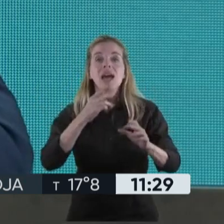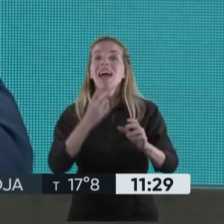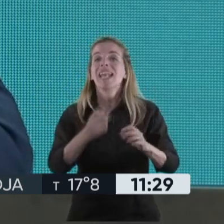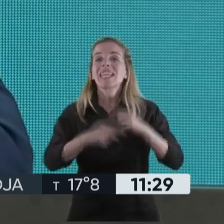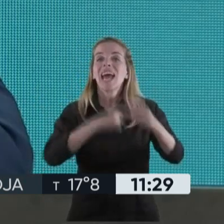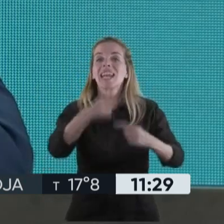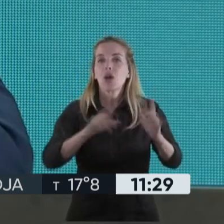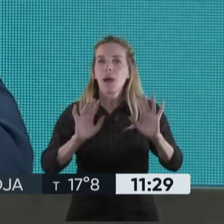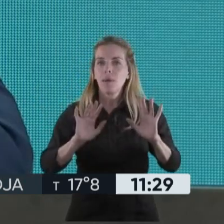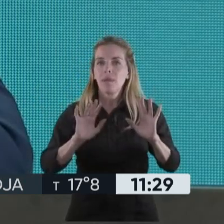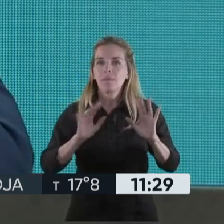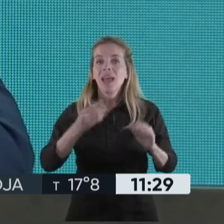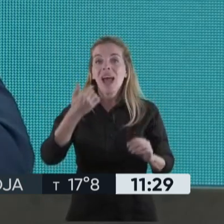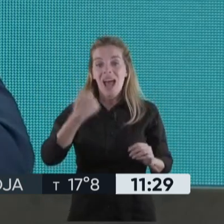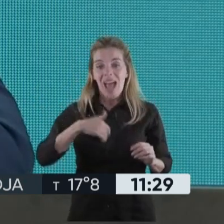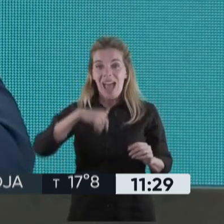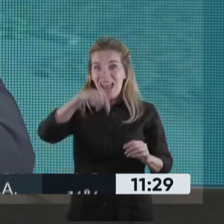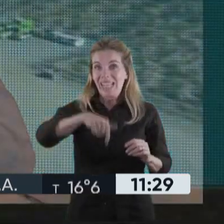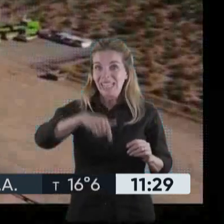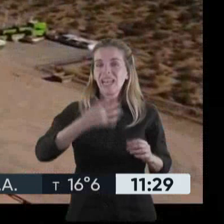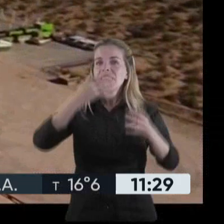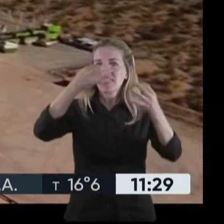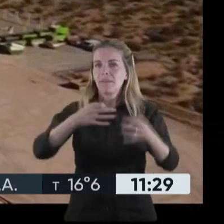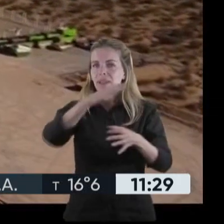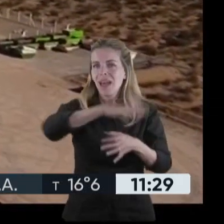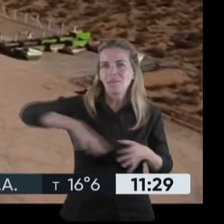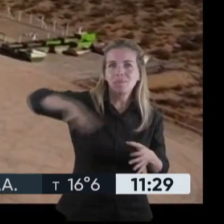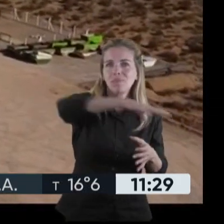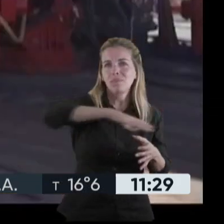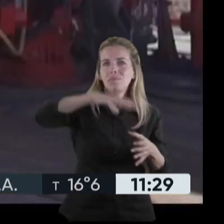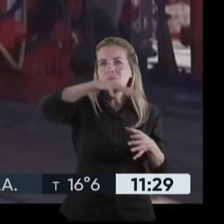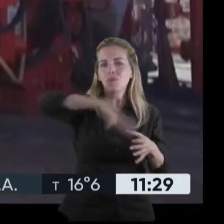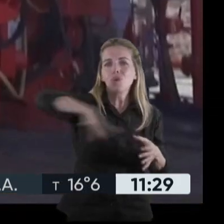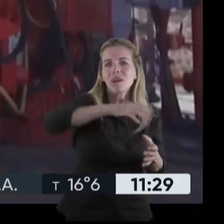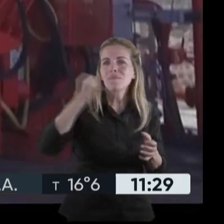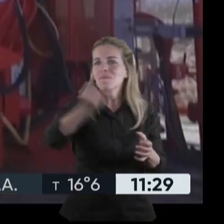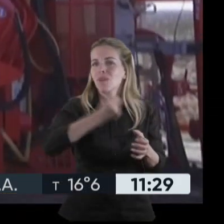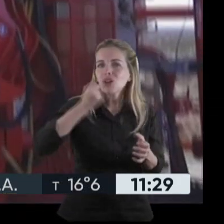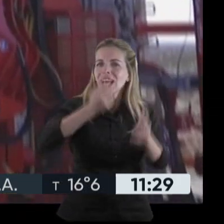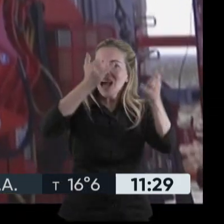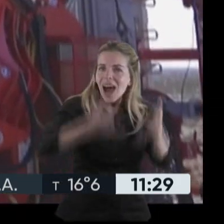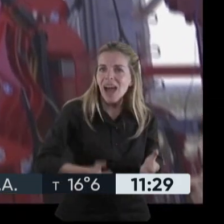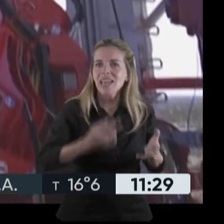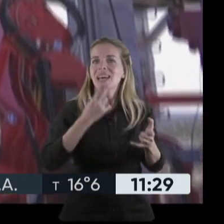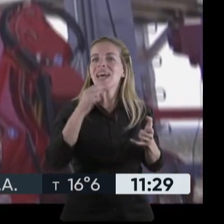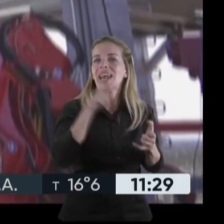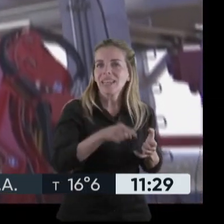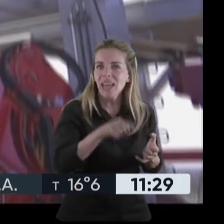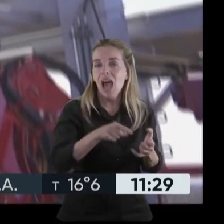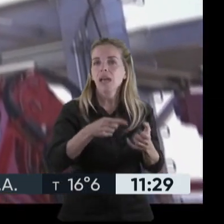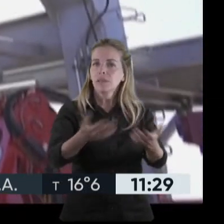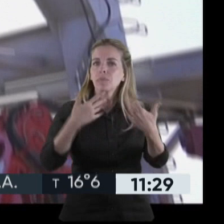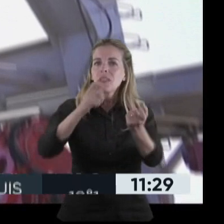Y la Argentina, la verdad, es una fuente de gas enorme hoy en día, con un potencial de exportación inmenso.